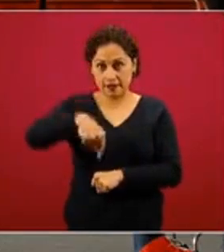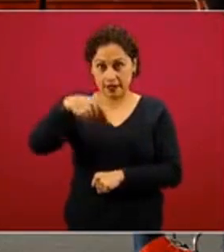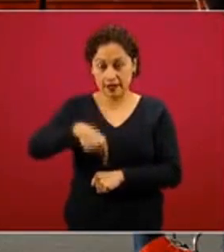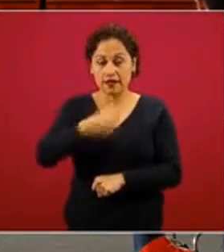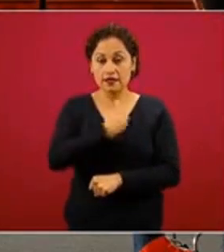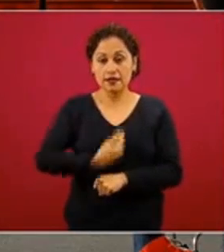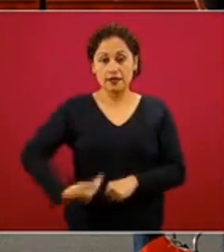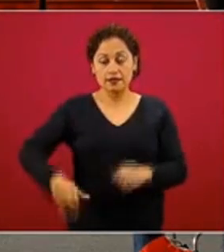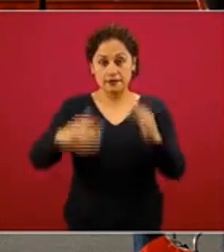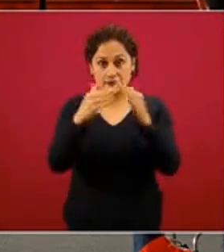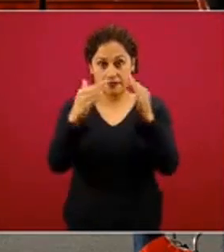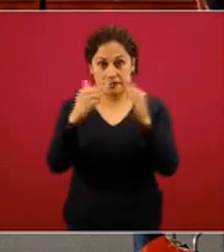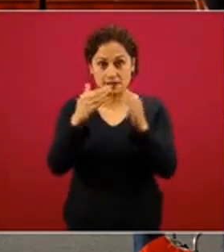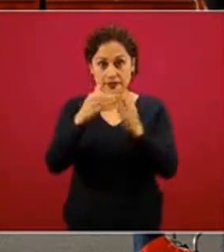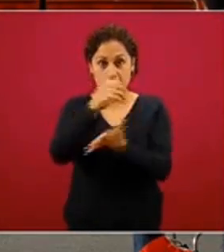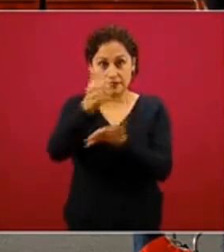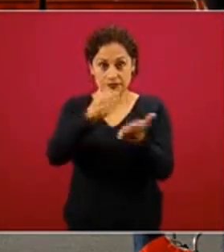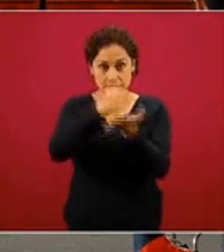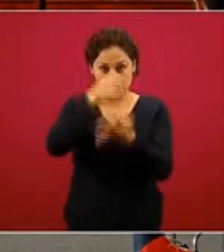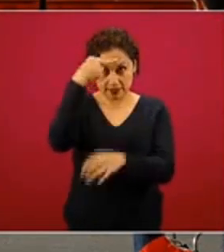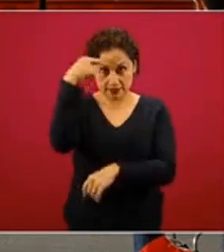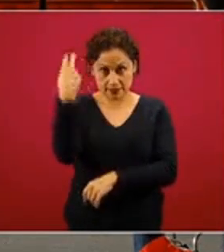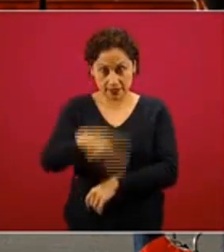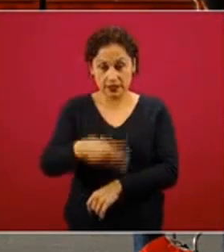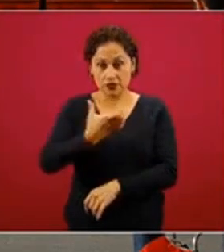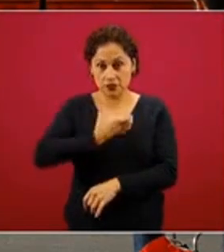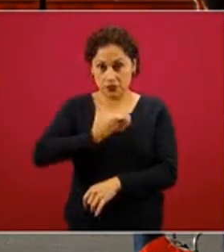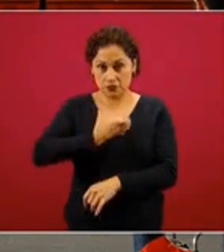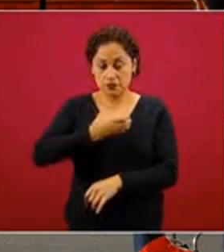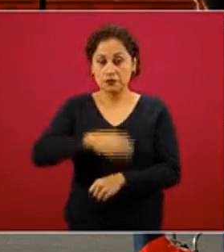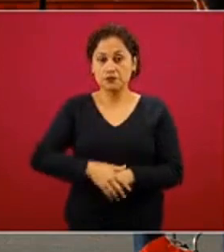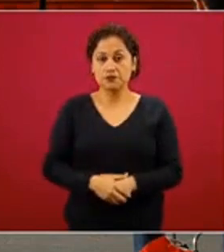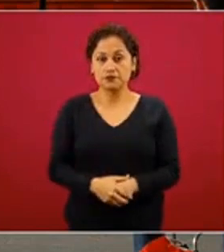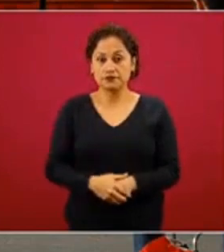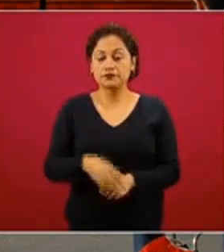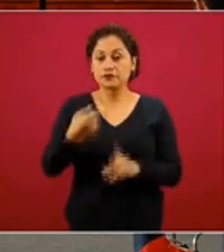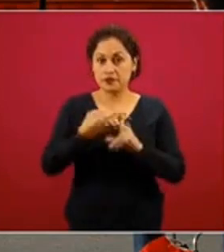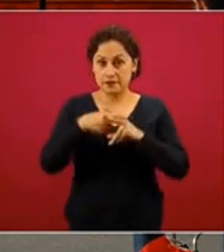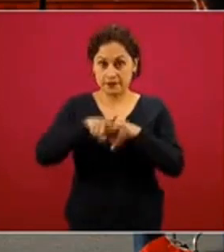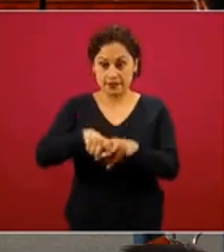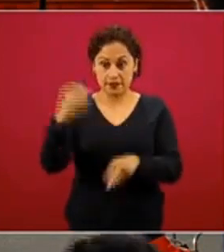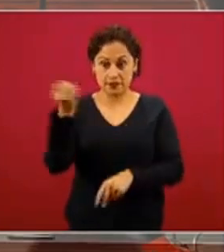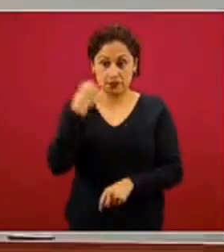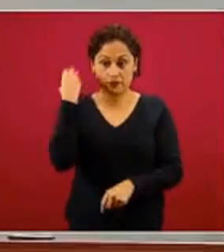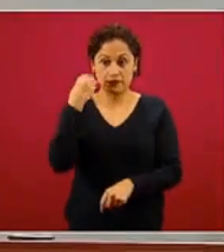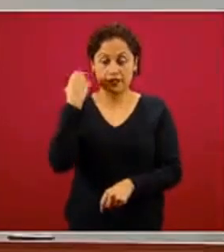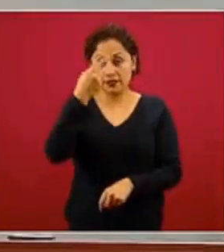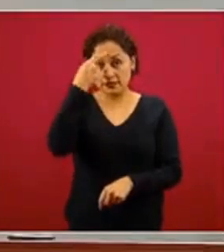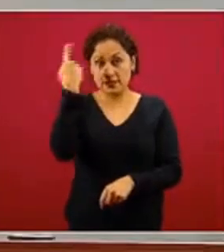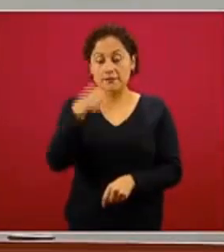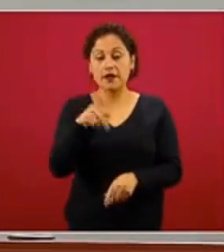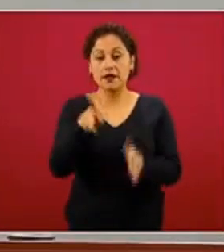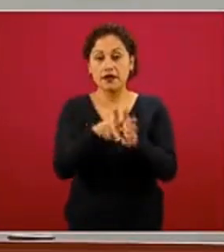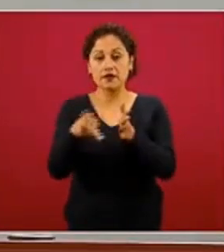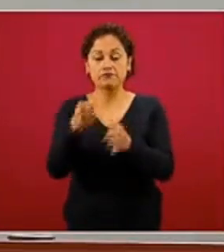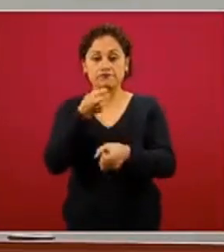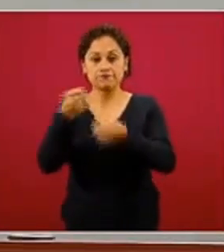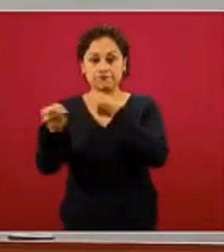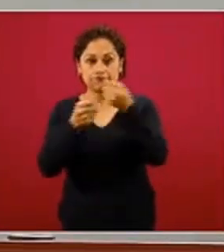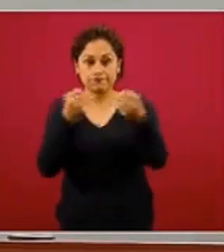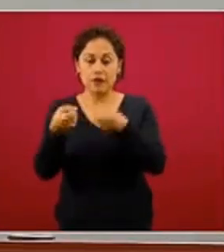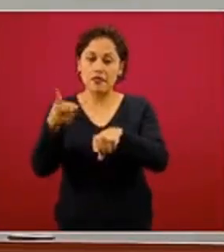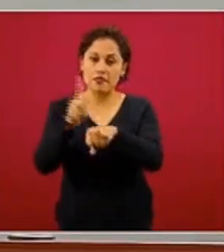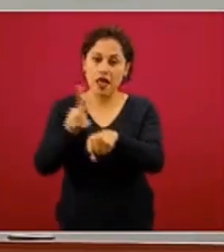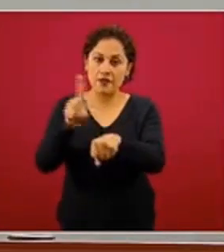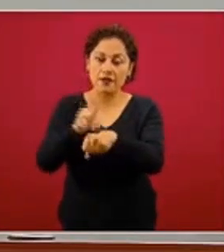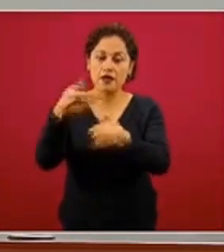en la Ciudad de México, y vamos a iniciar la conferencia de prensa diaria sobre la situación de COVID,